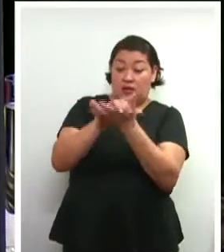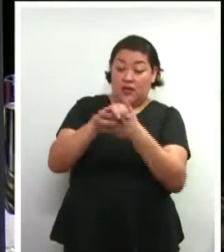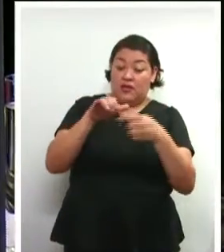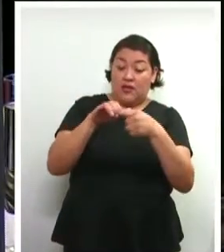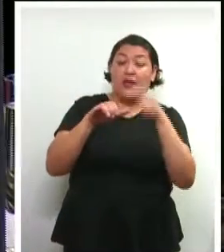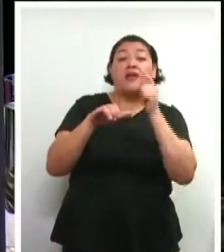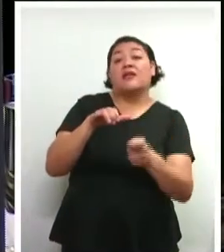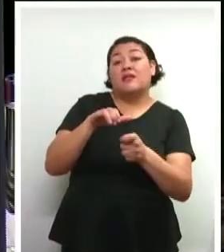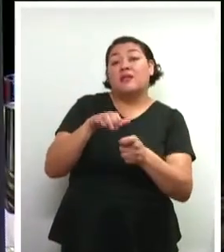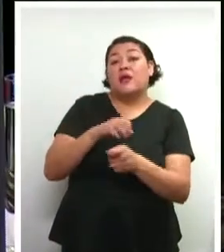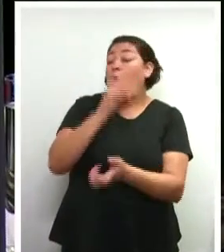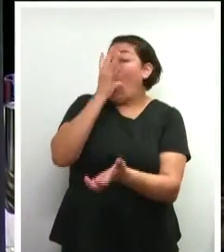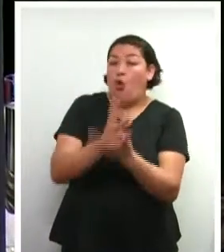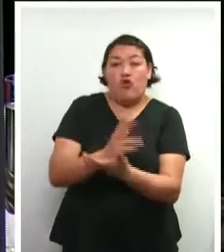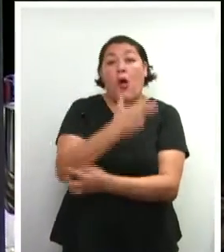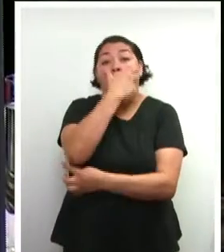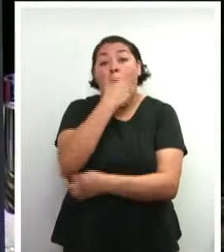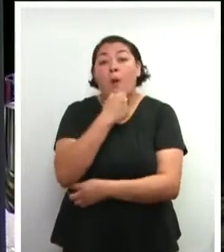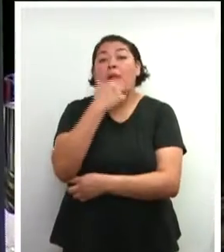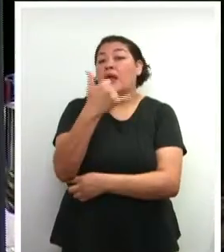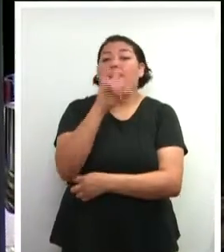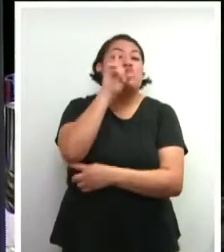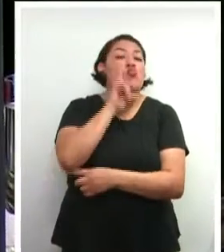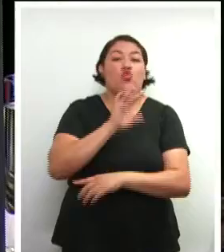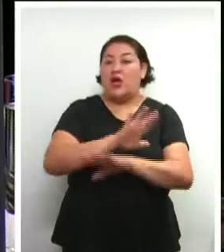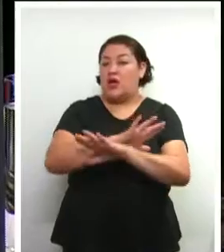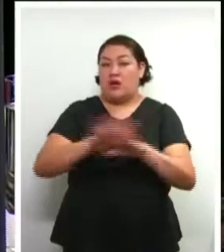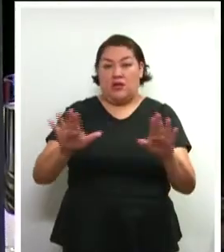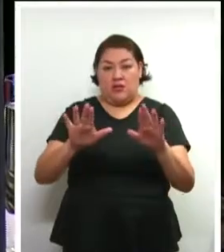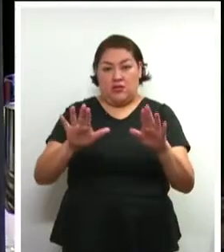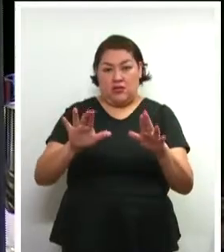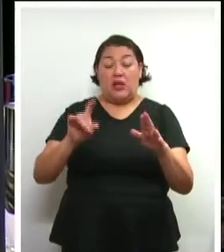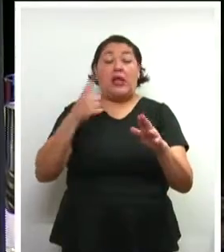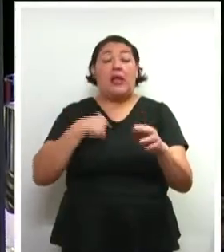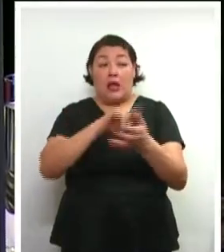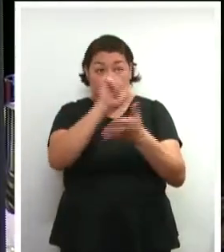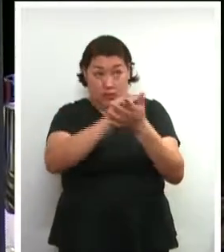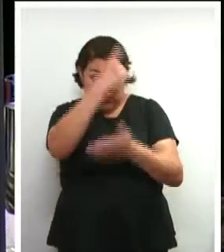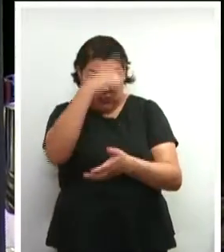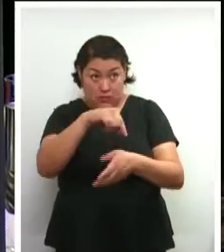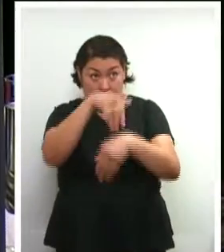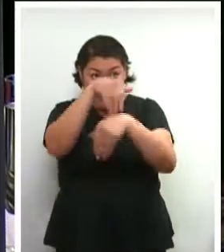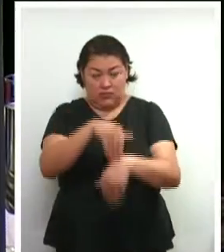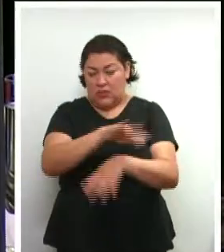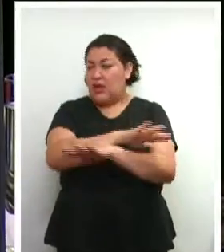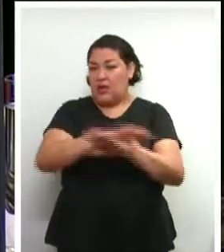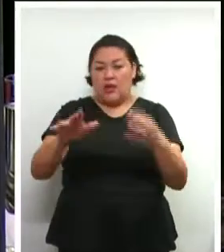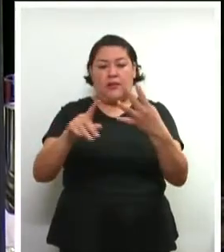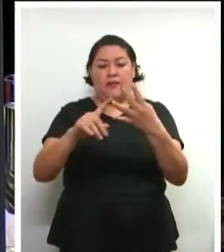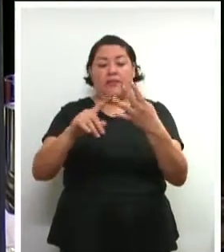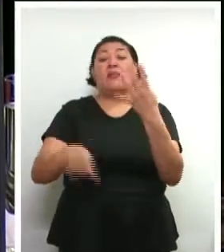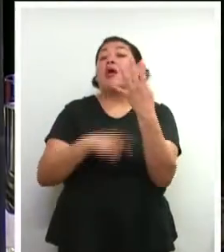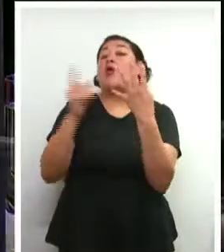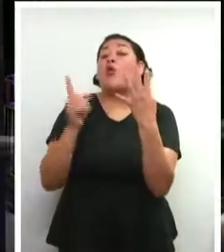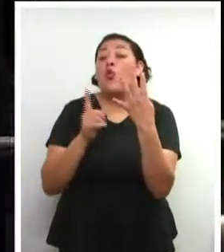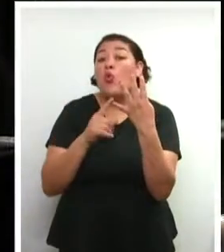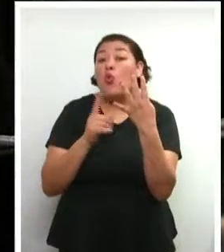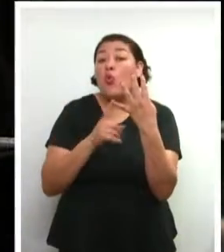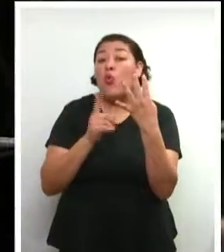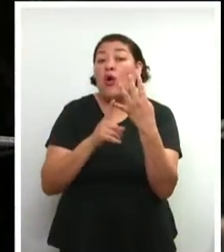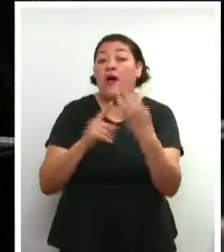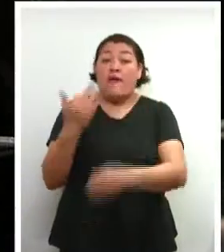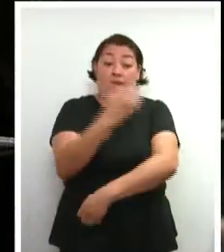formada por una mujer y un hombre que se someten a los derechos y obligaciones marcadas por la ley. 4,